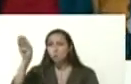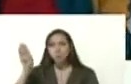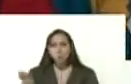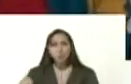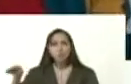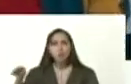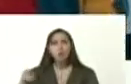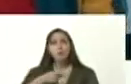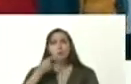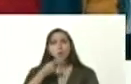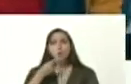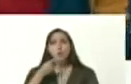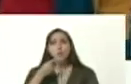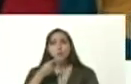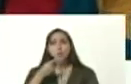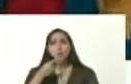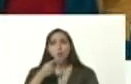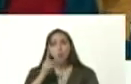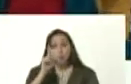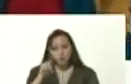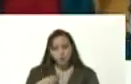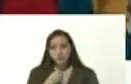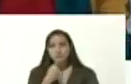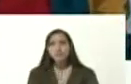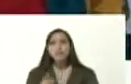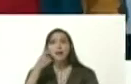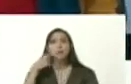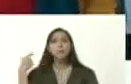al pueblo, más allá de eso, deben estar